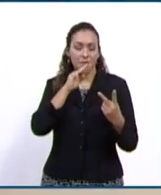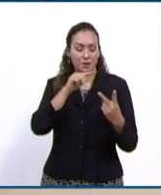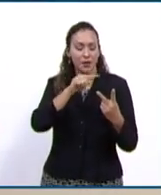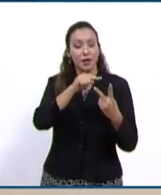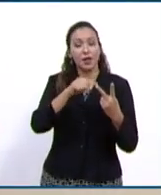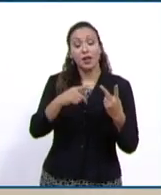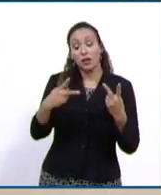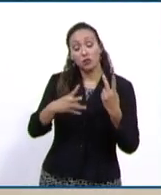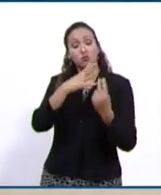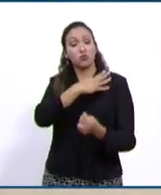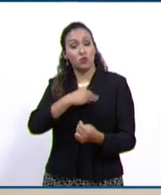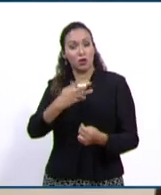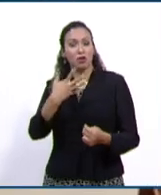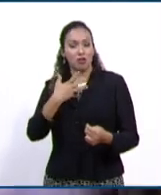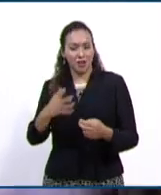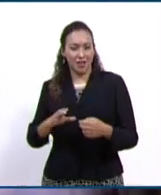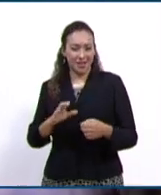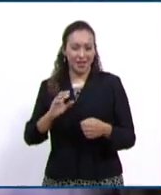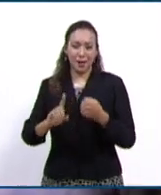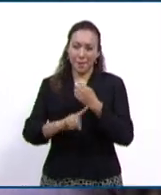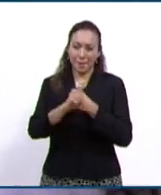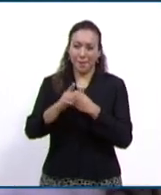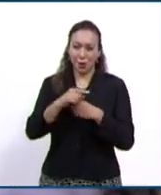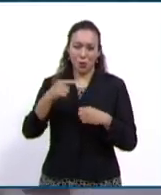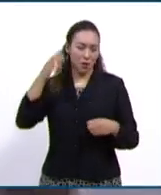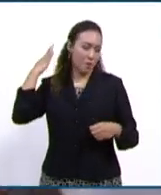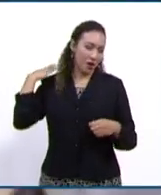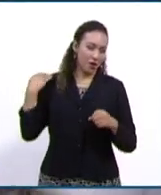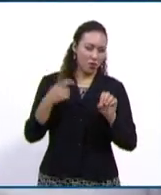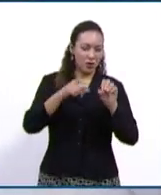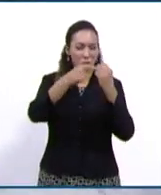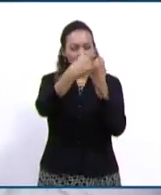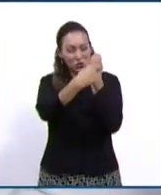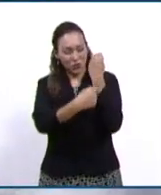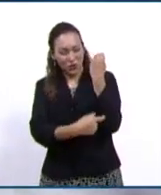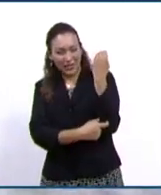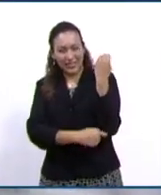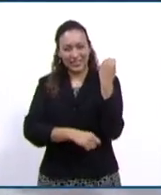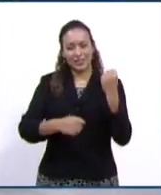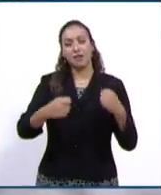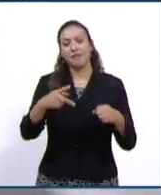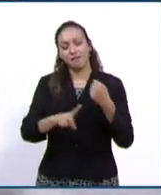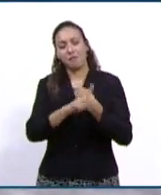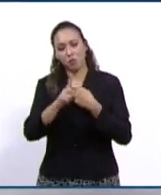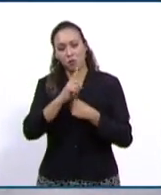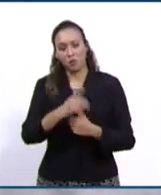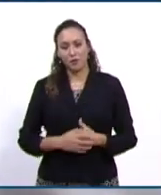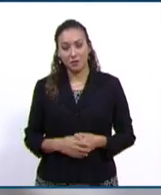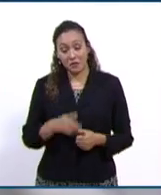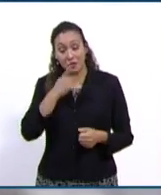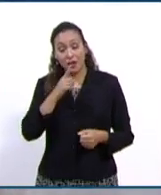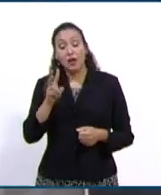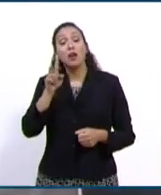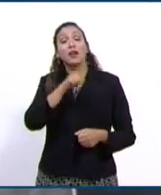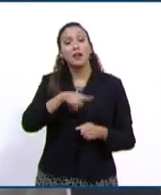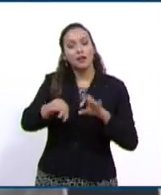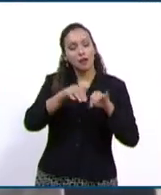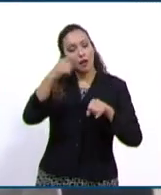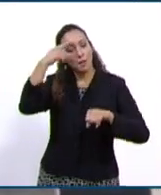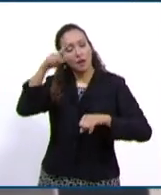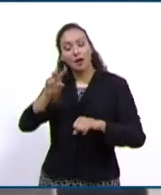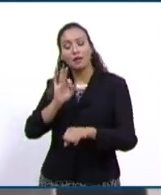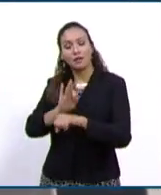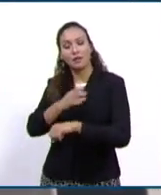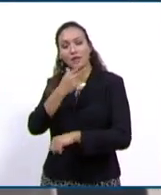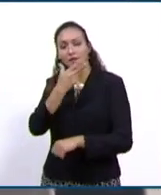muscular espinal, para que a ambos se les conceda licencia para dedicarse al cuidado de su hijo. Determinó que son inconstitucionales las porciones